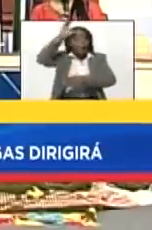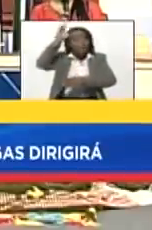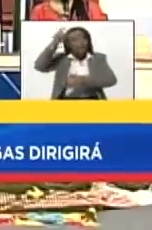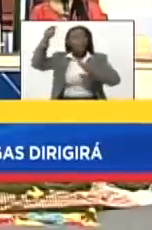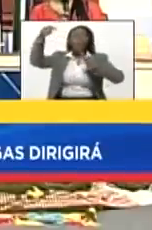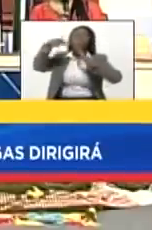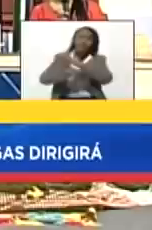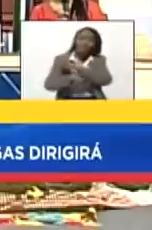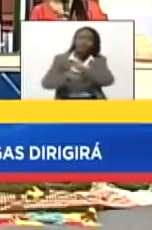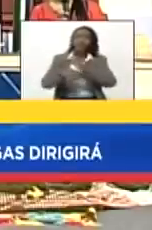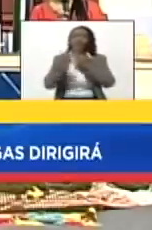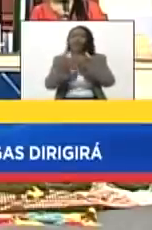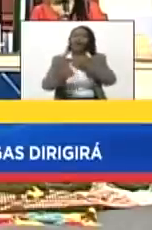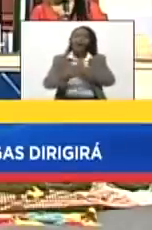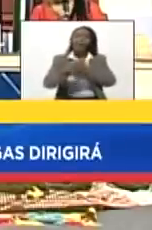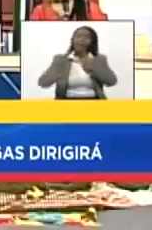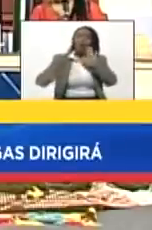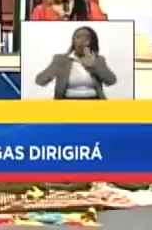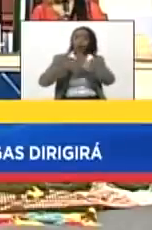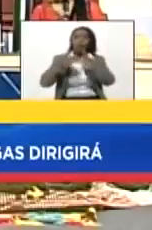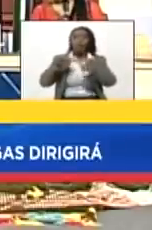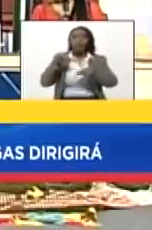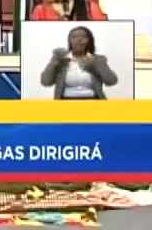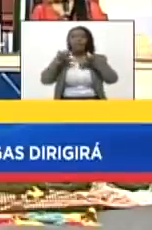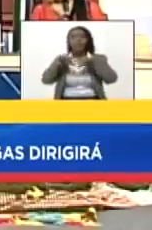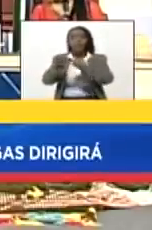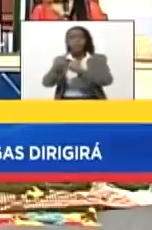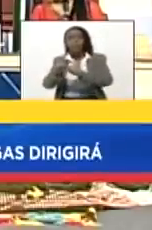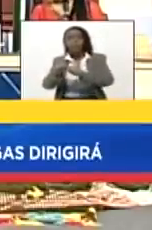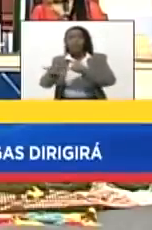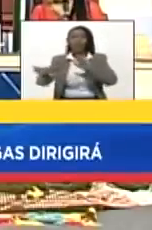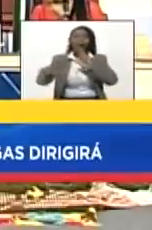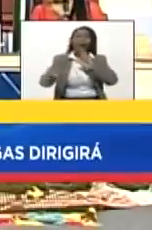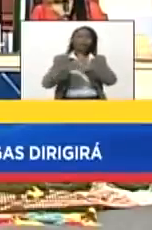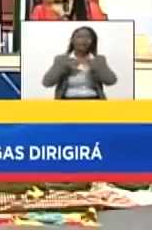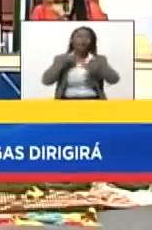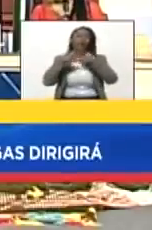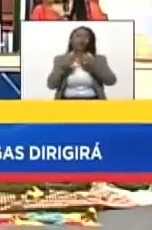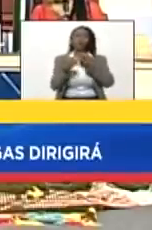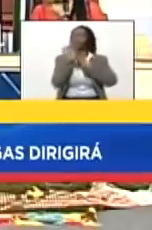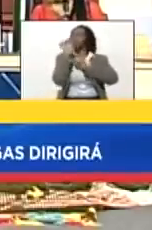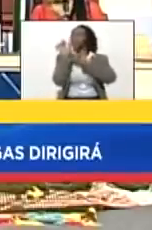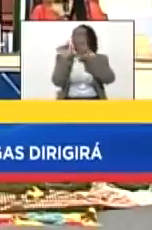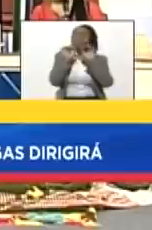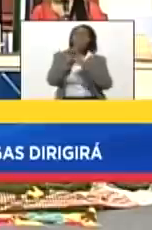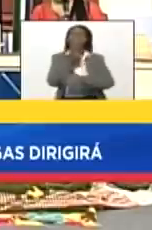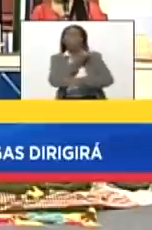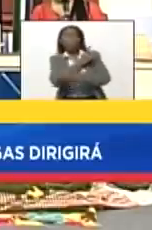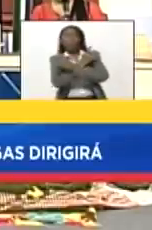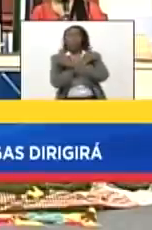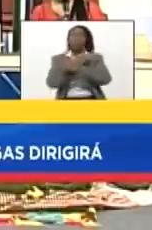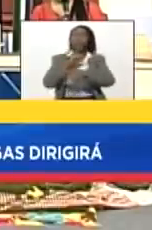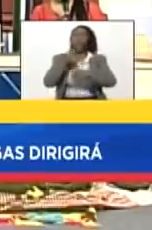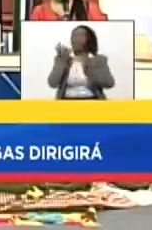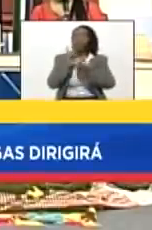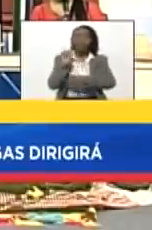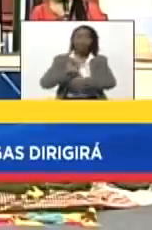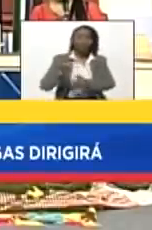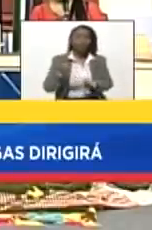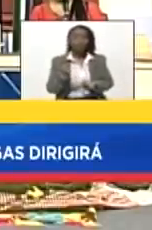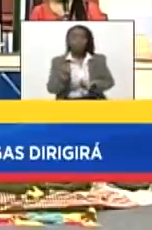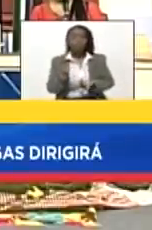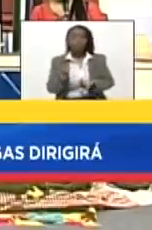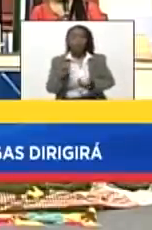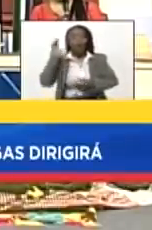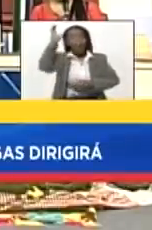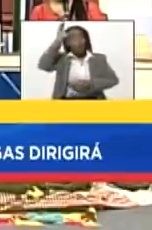profunda del anticolonialismo, del antirracismo, del antiimperialismo.